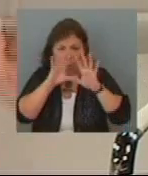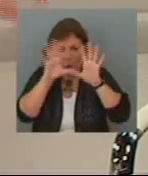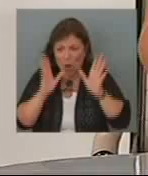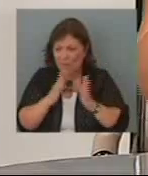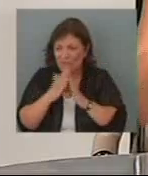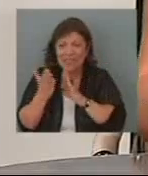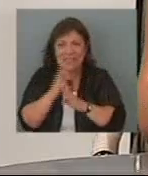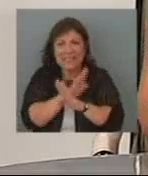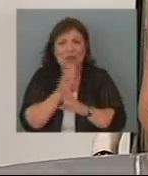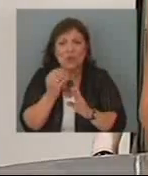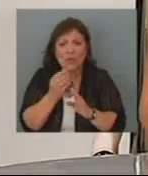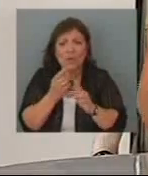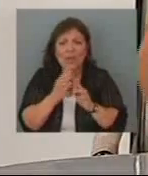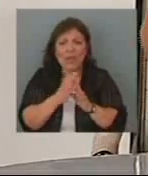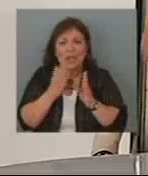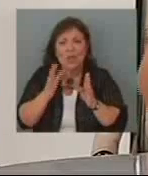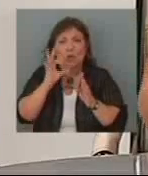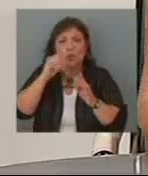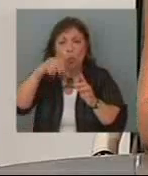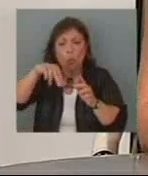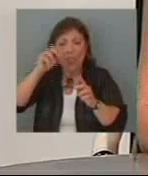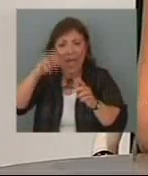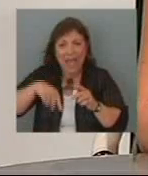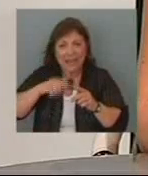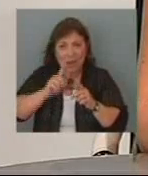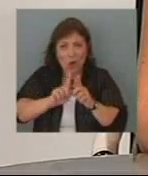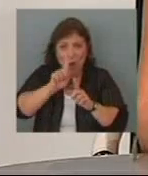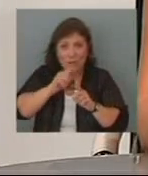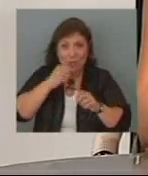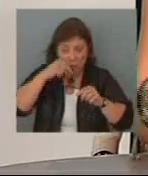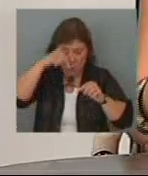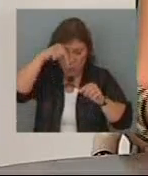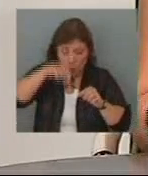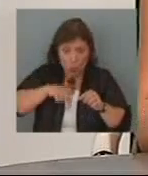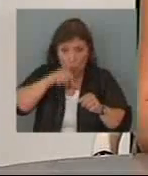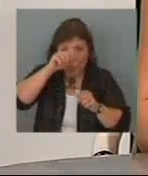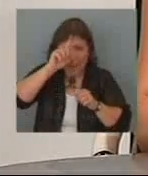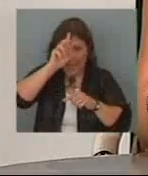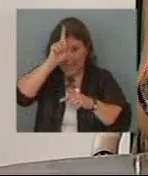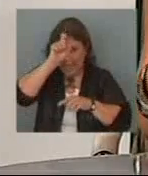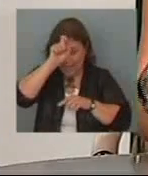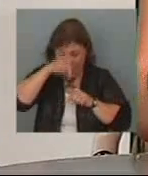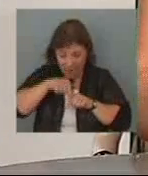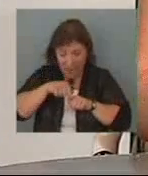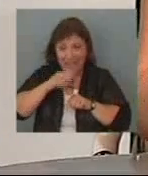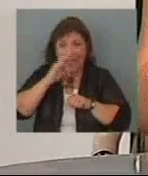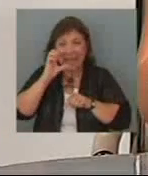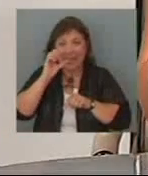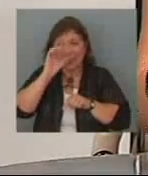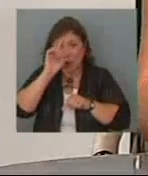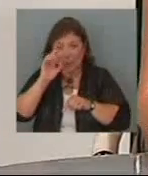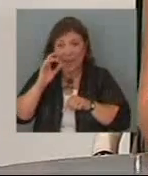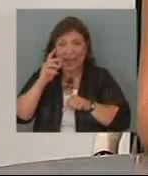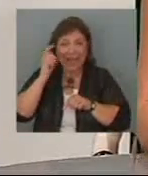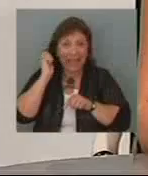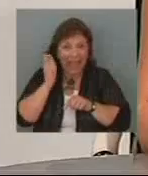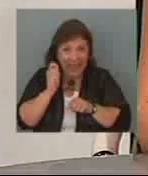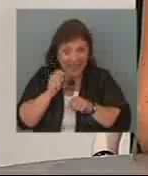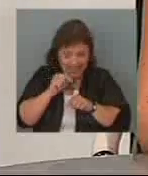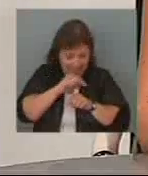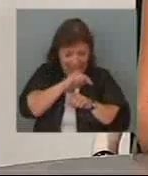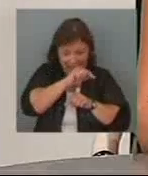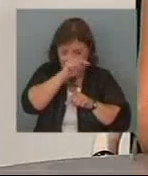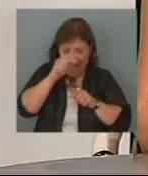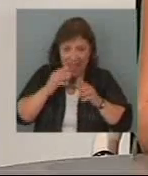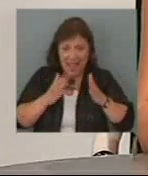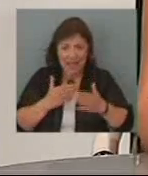Bueno, es un país vecino de Sudán Norte, justamente al sur de Egipto, vecino también de Chad, de Etiopía, de Kenia, es decir, está muy cerca